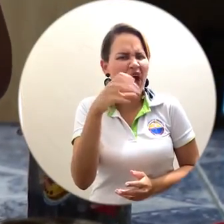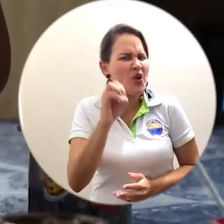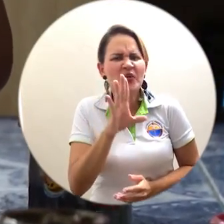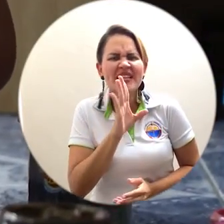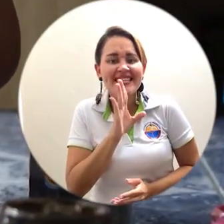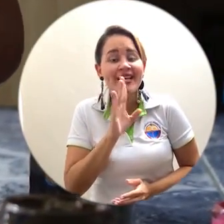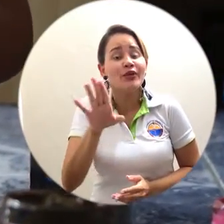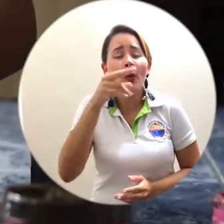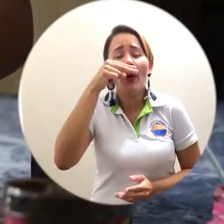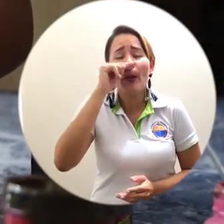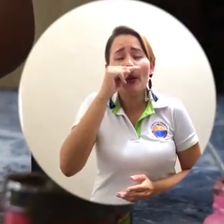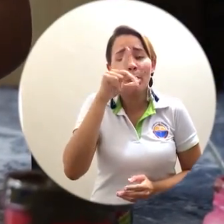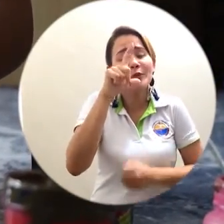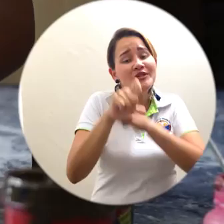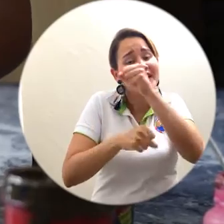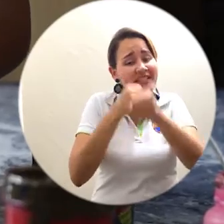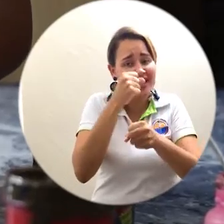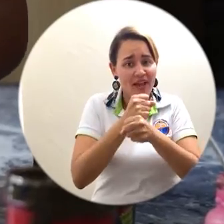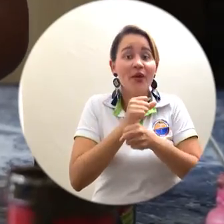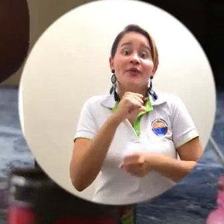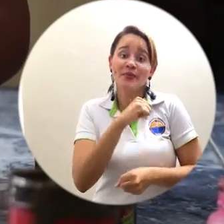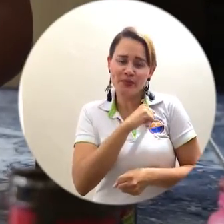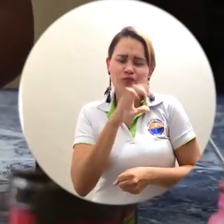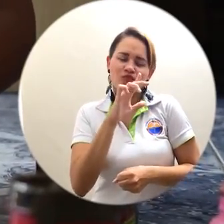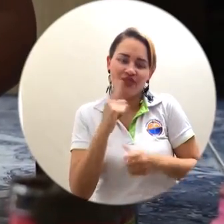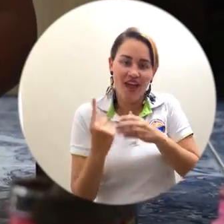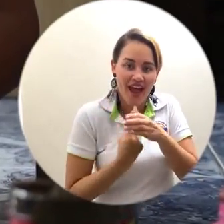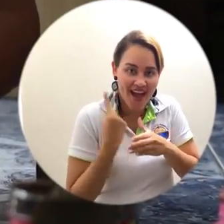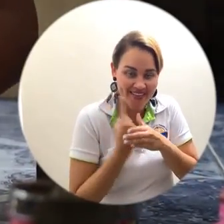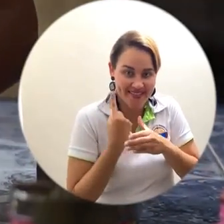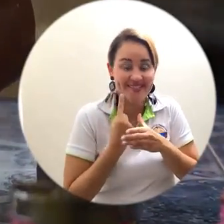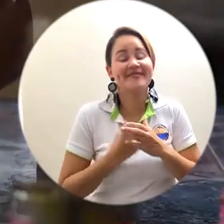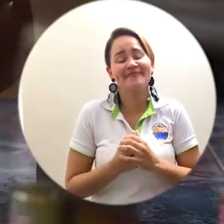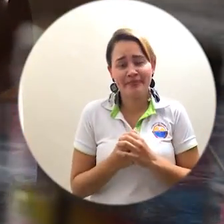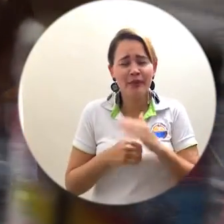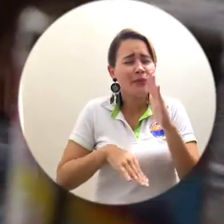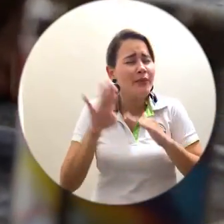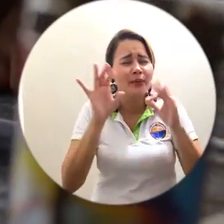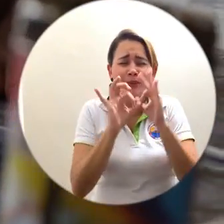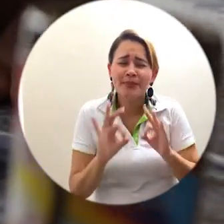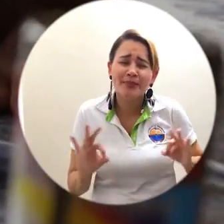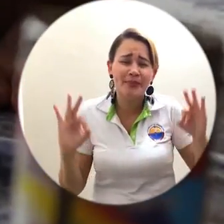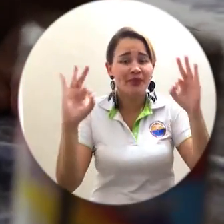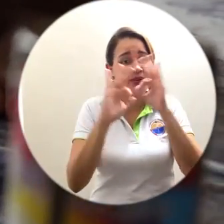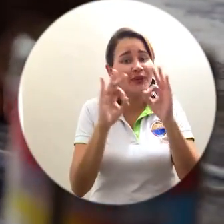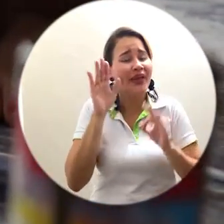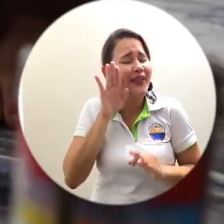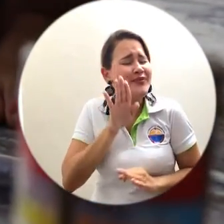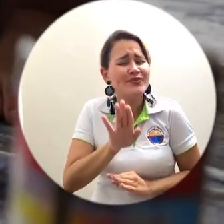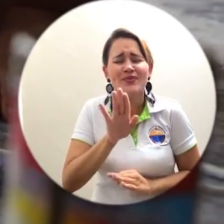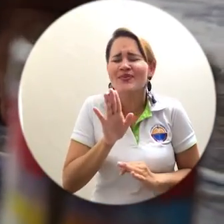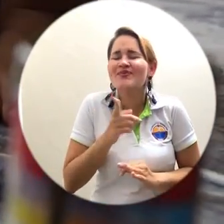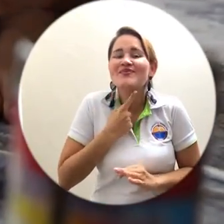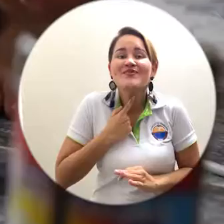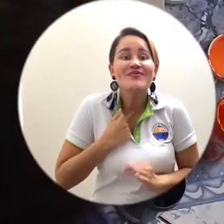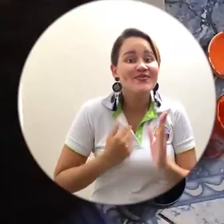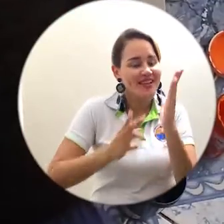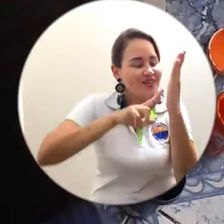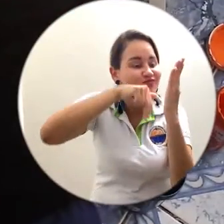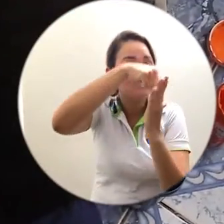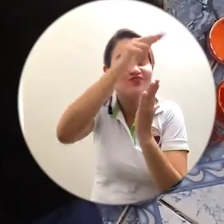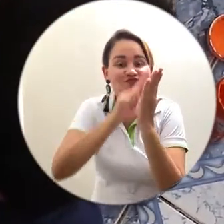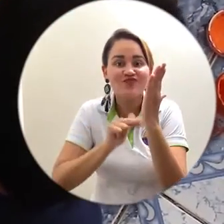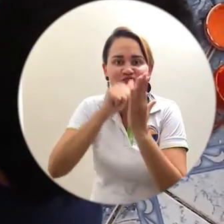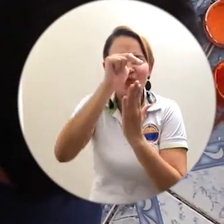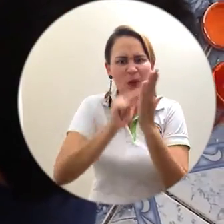un niño de 6 años de edad diagnosticado con trastorno del espectro autista, pero lo verdaderamente importante sobre Tiago es que a él le